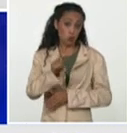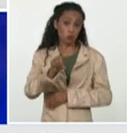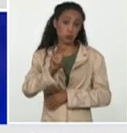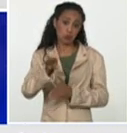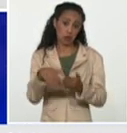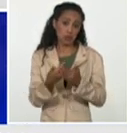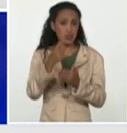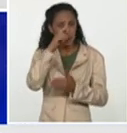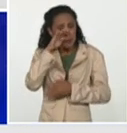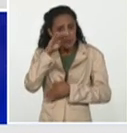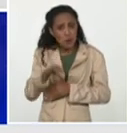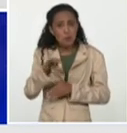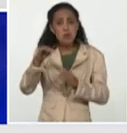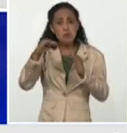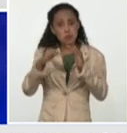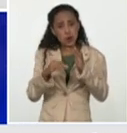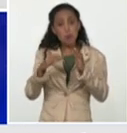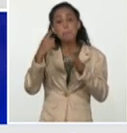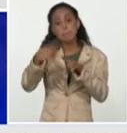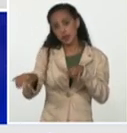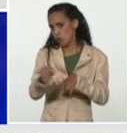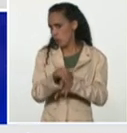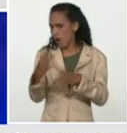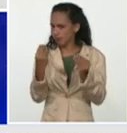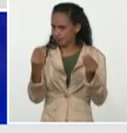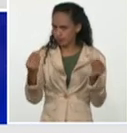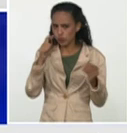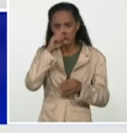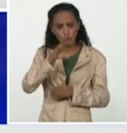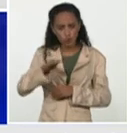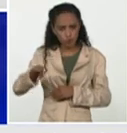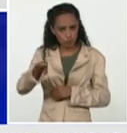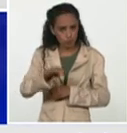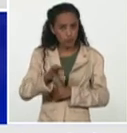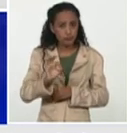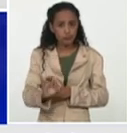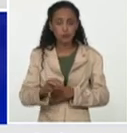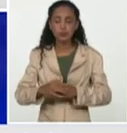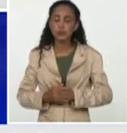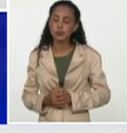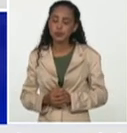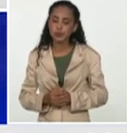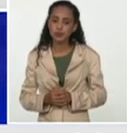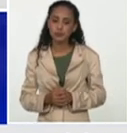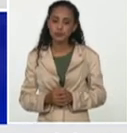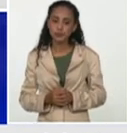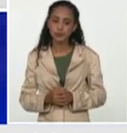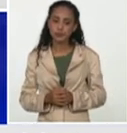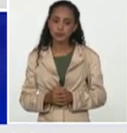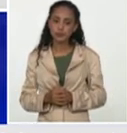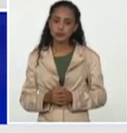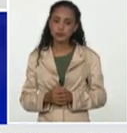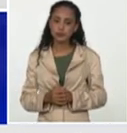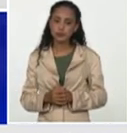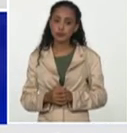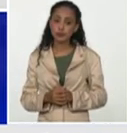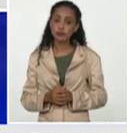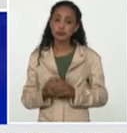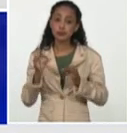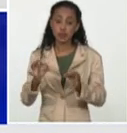pero de todas formas una cifra elevada. Y esto hace que en los últimos 15